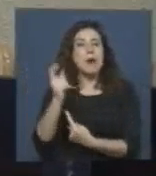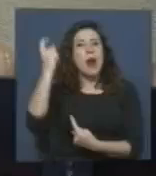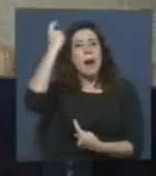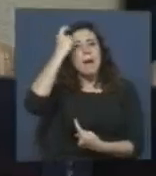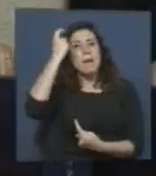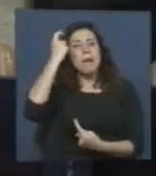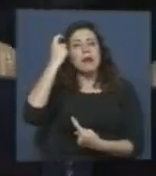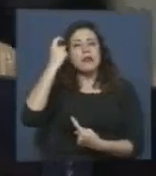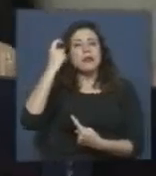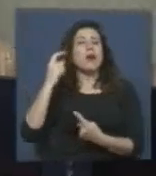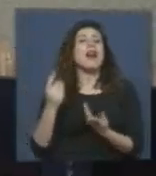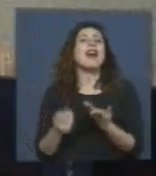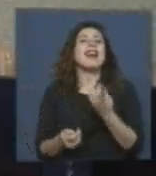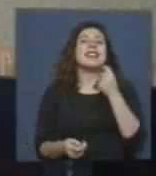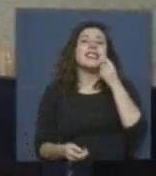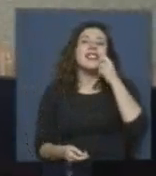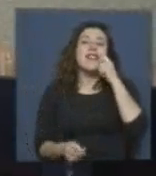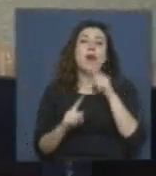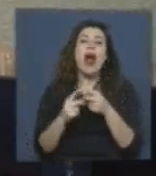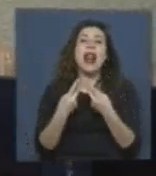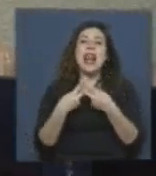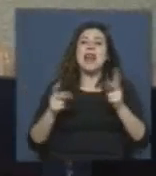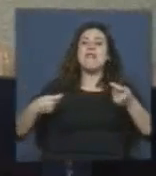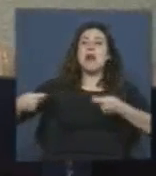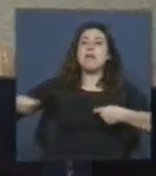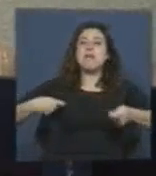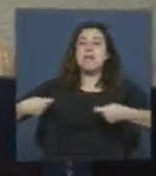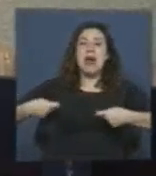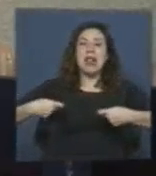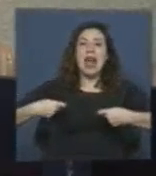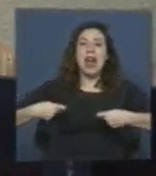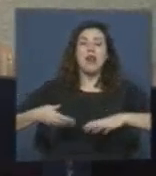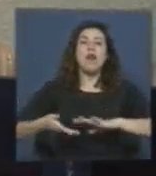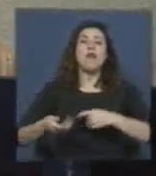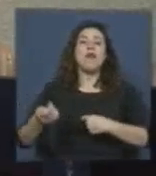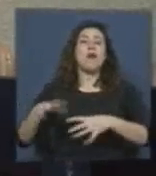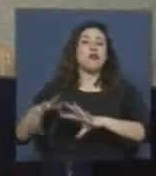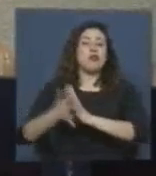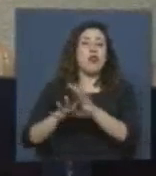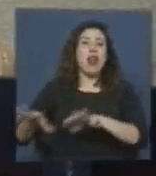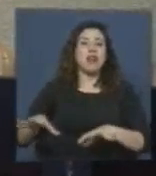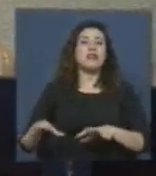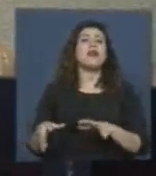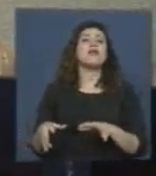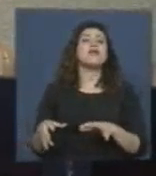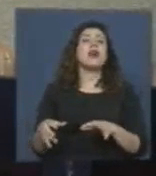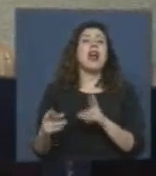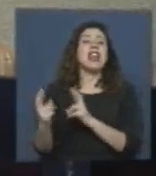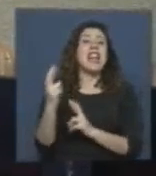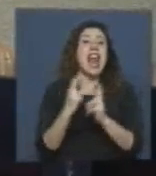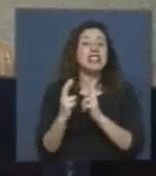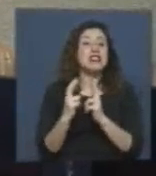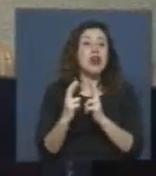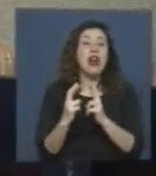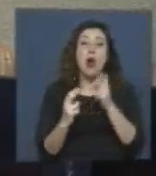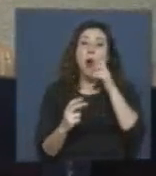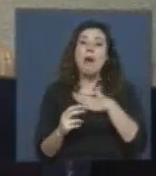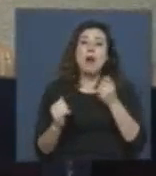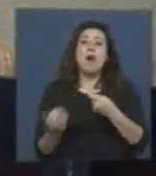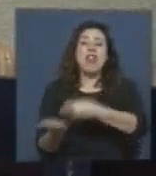pensamiento hegemónico, es decir, el libre mercado y la mercantilización de las relaciones humanas.